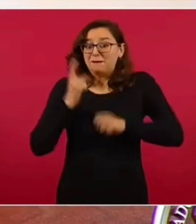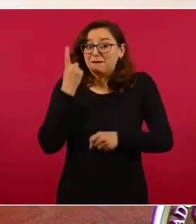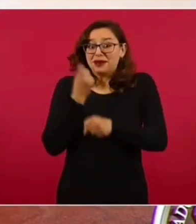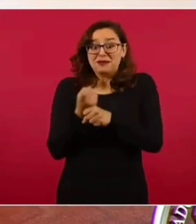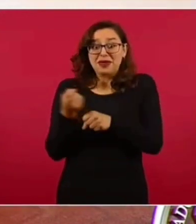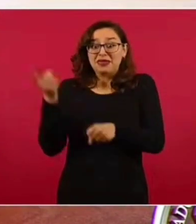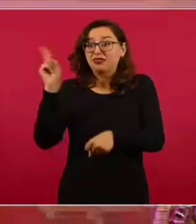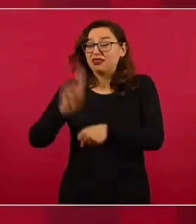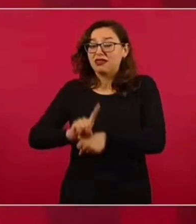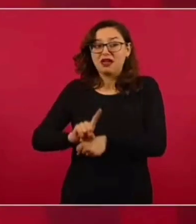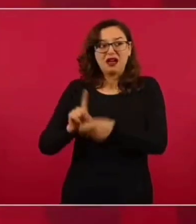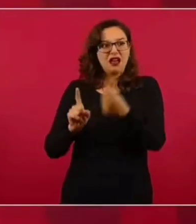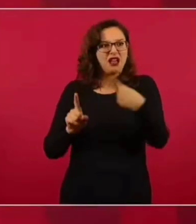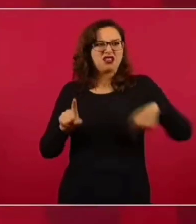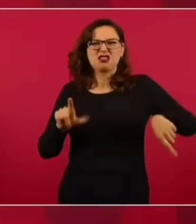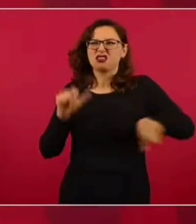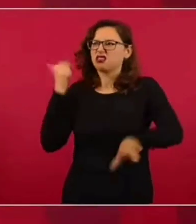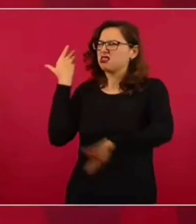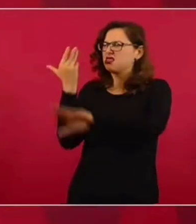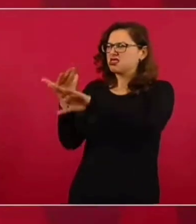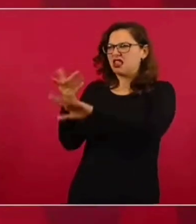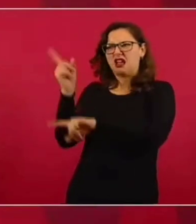ayuda.